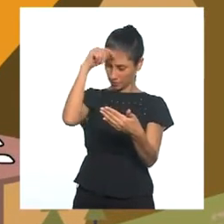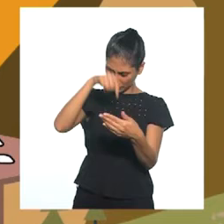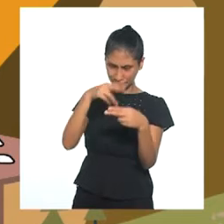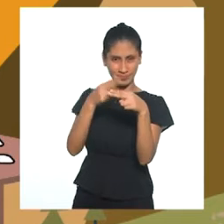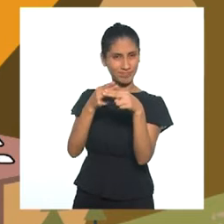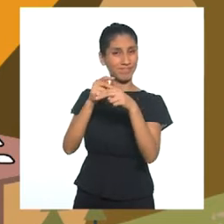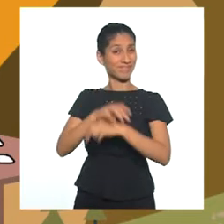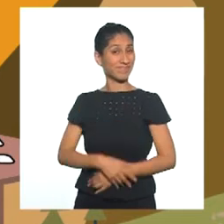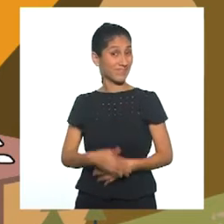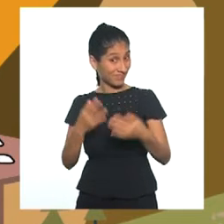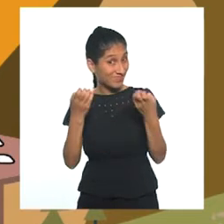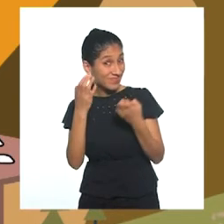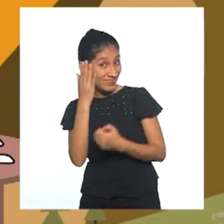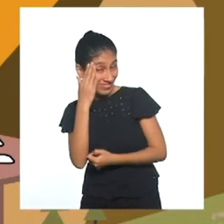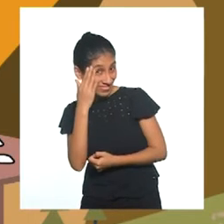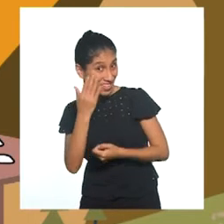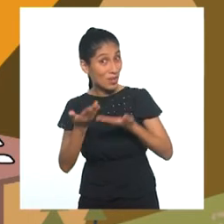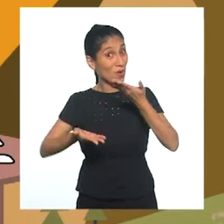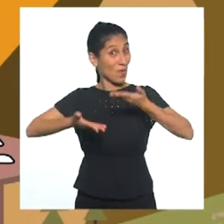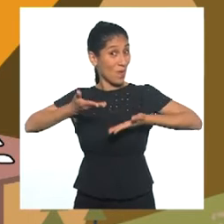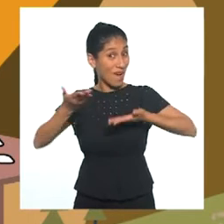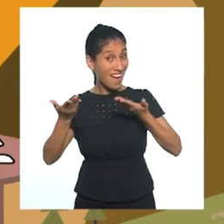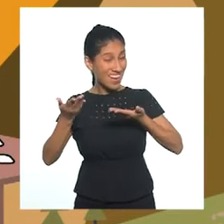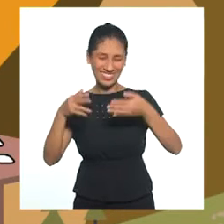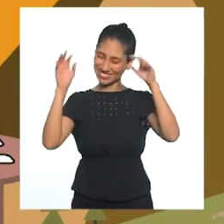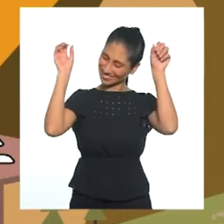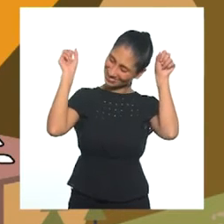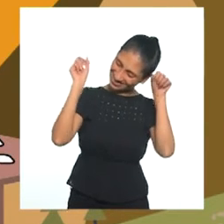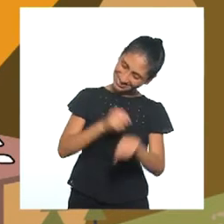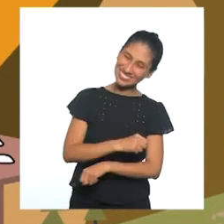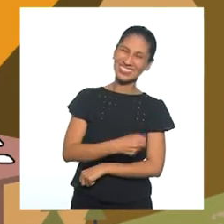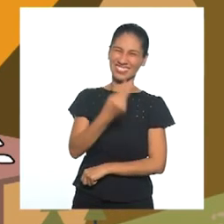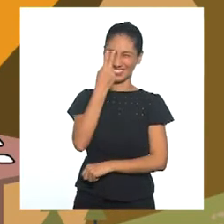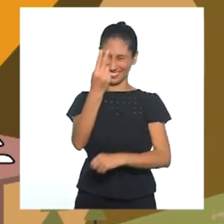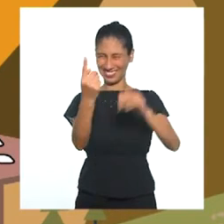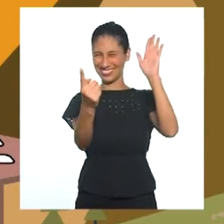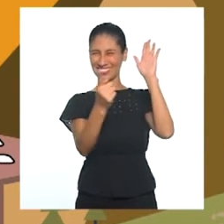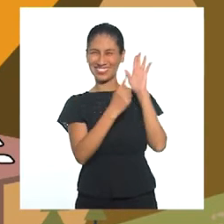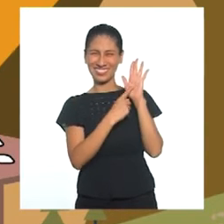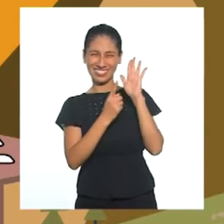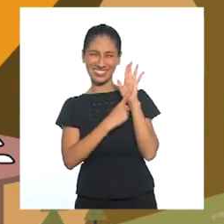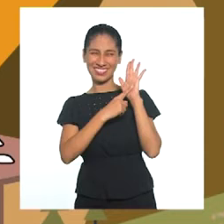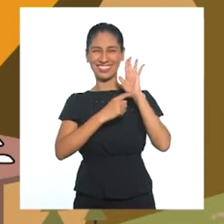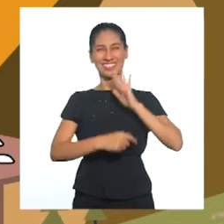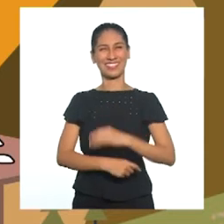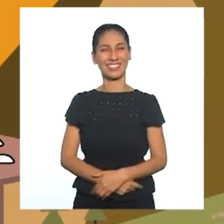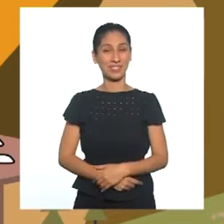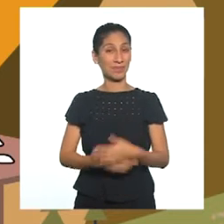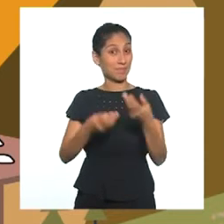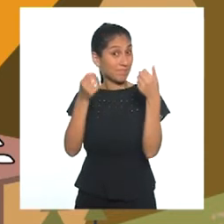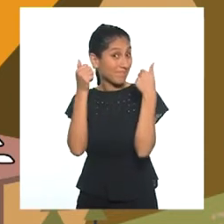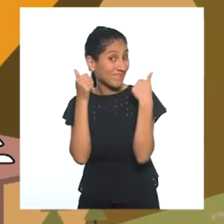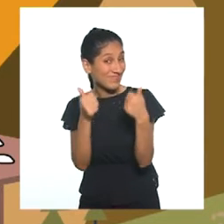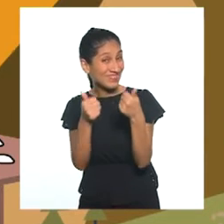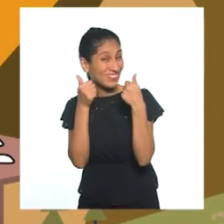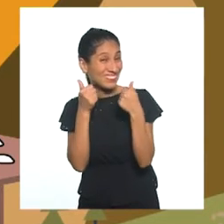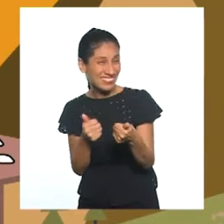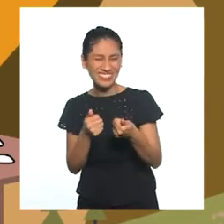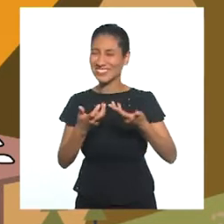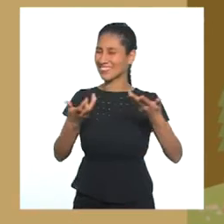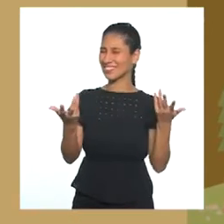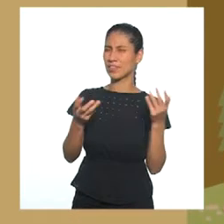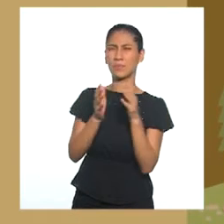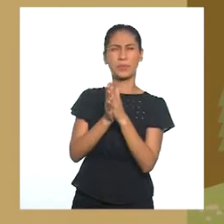nombre. ¿Quieren saber cuál es? ¡Sí! ¡Vamos a verlo! ¡Muy